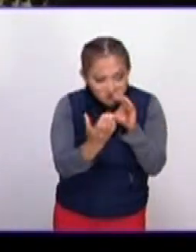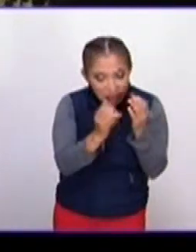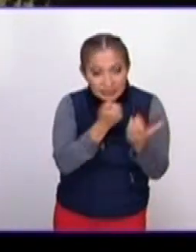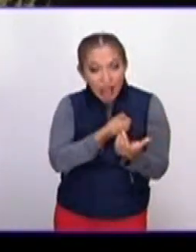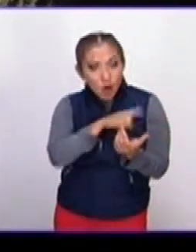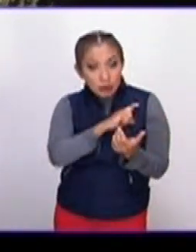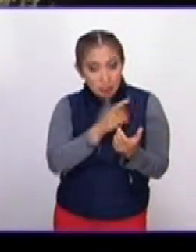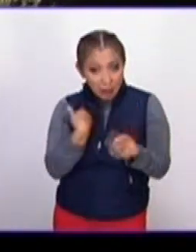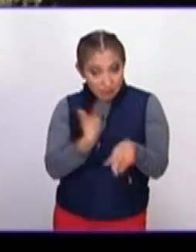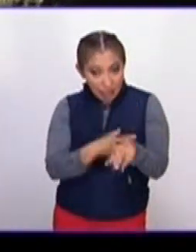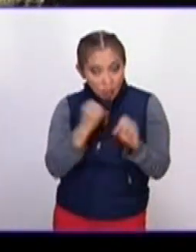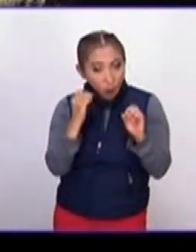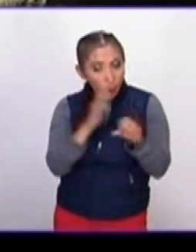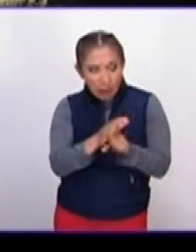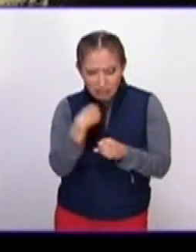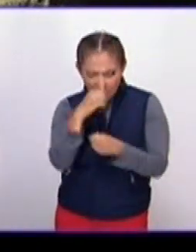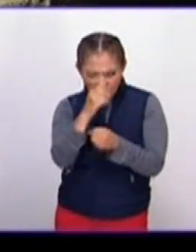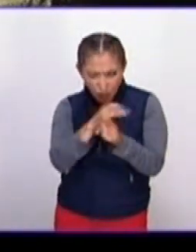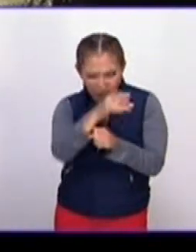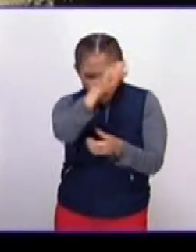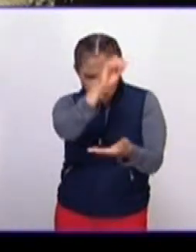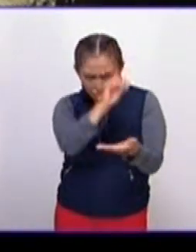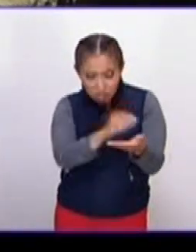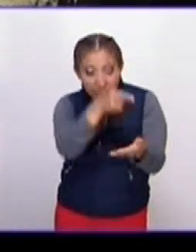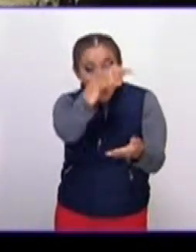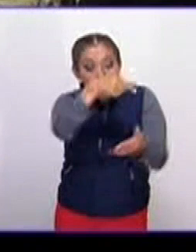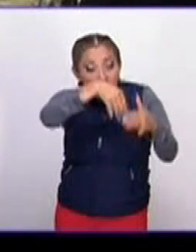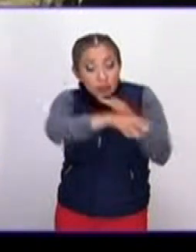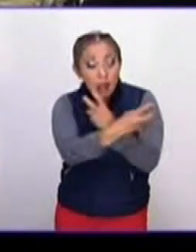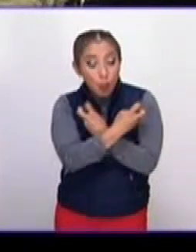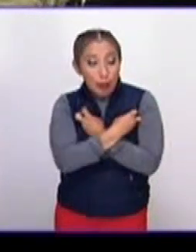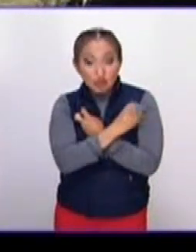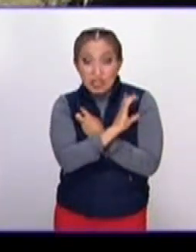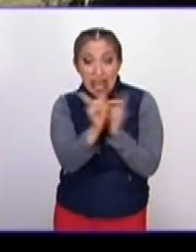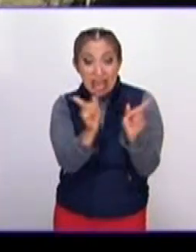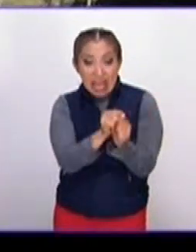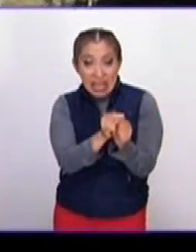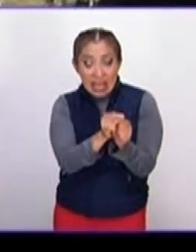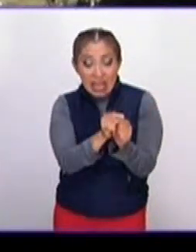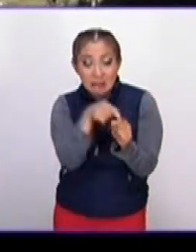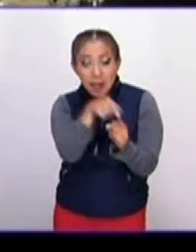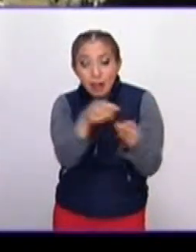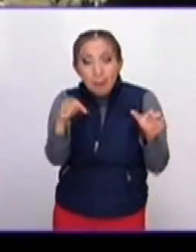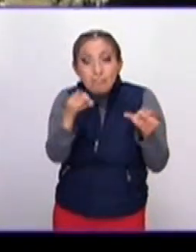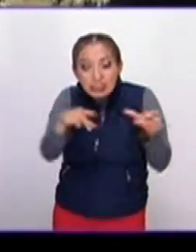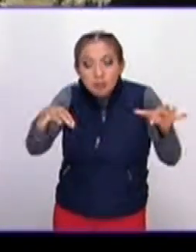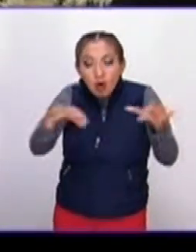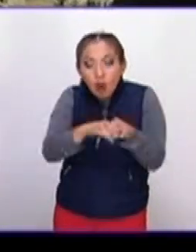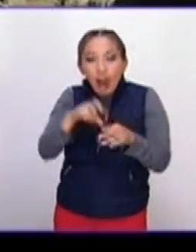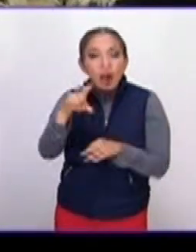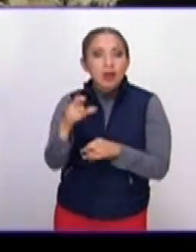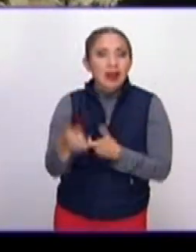salud. Entonces, hace un banco de datos nada más del resto óseo, pero ese resto óseo va a estar relacionado con el